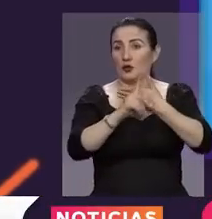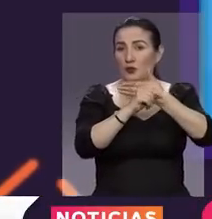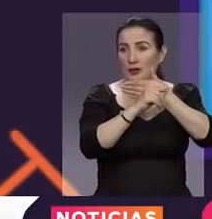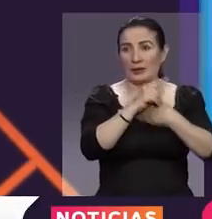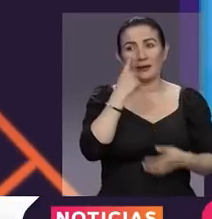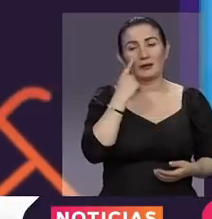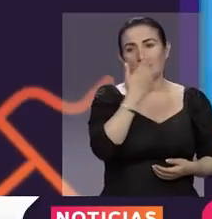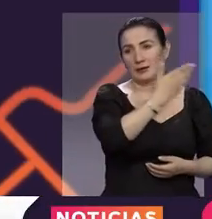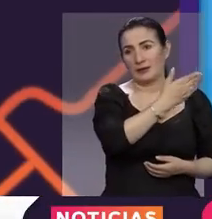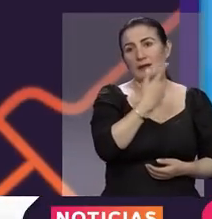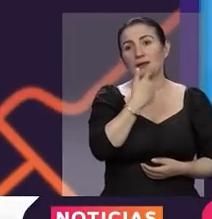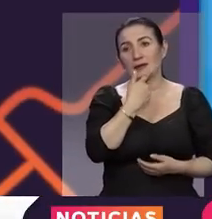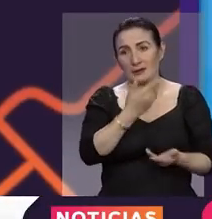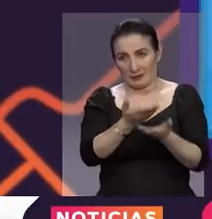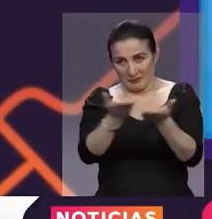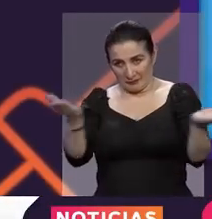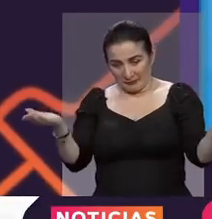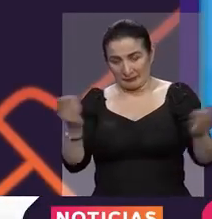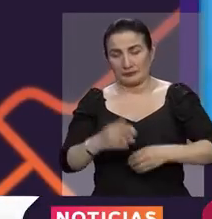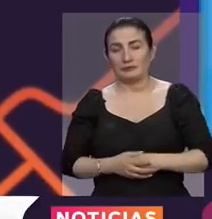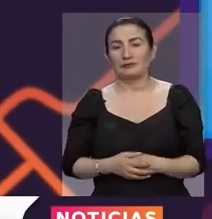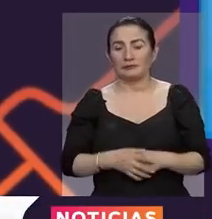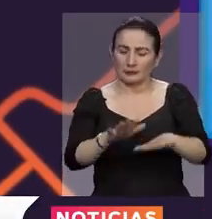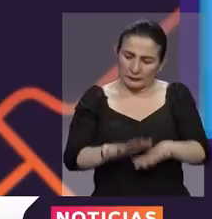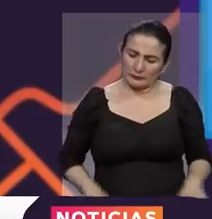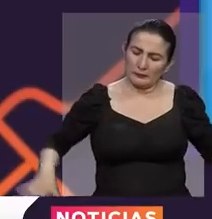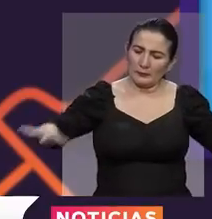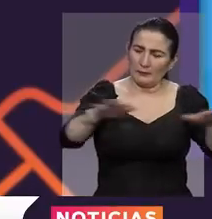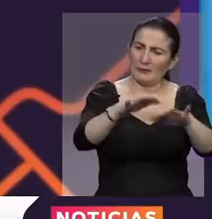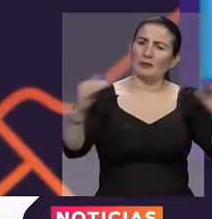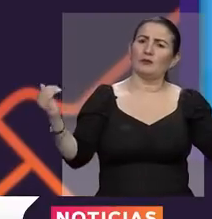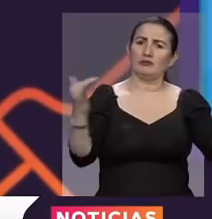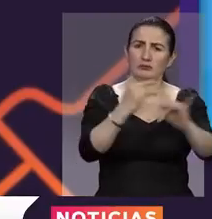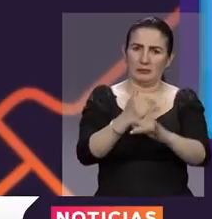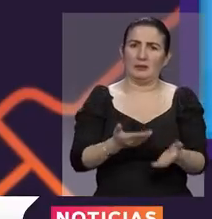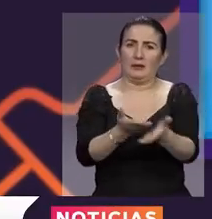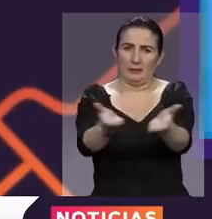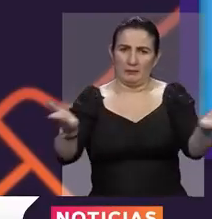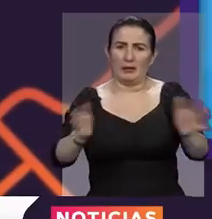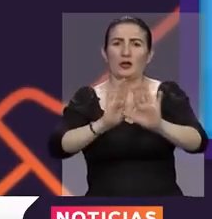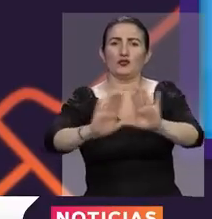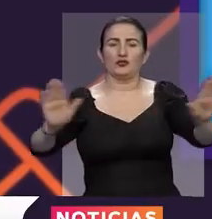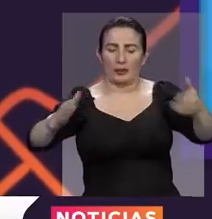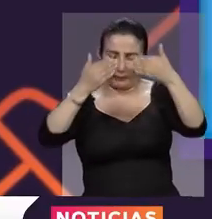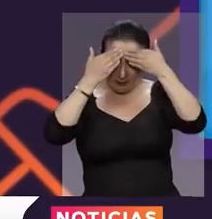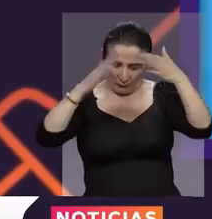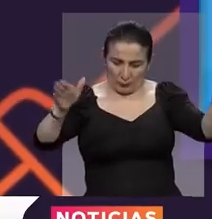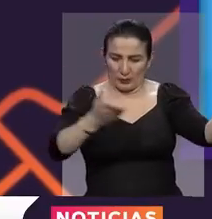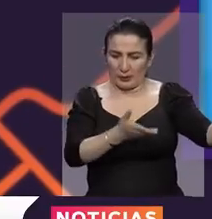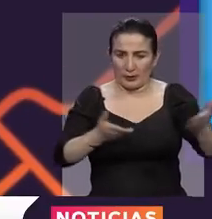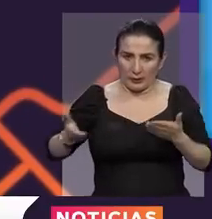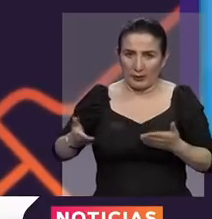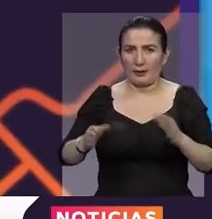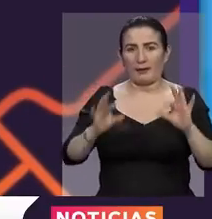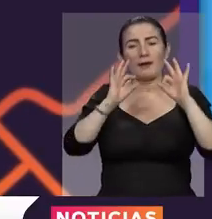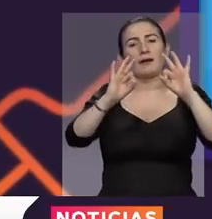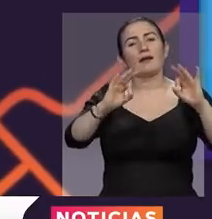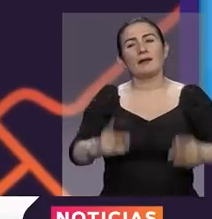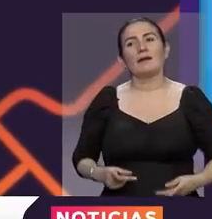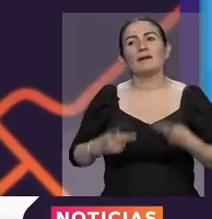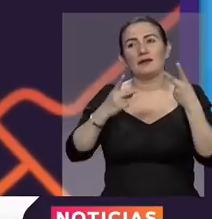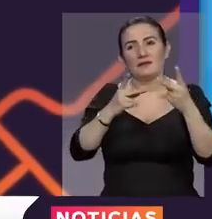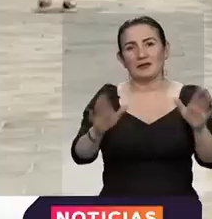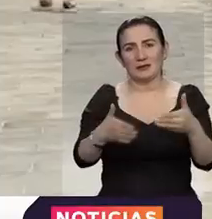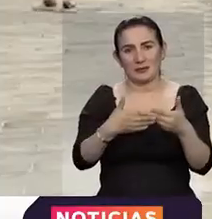se pronunció diciendo, abro comillas, el espacio público siempre es un espacio democrático y aumenta la calidad de vida,